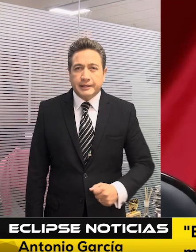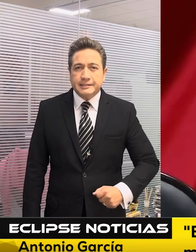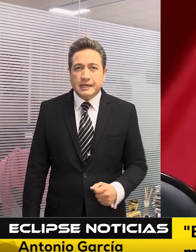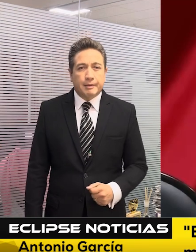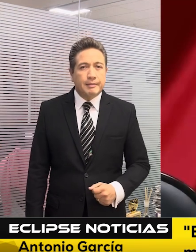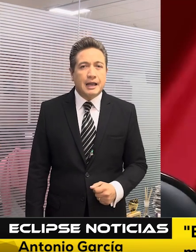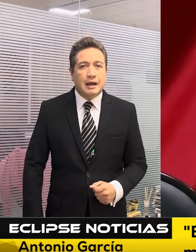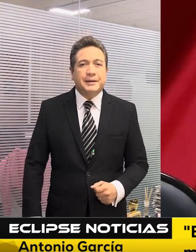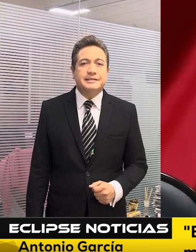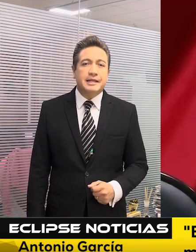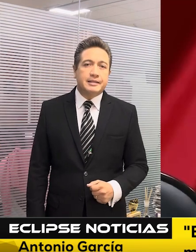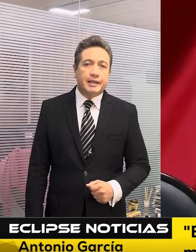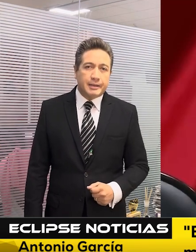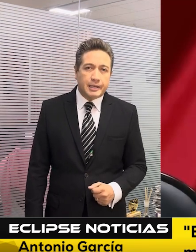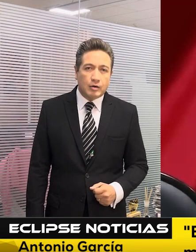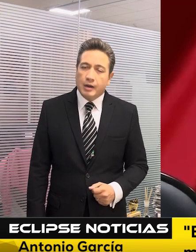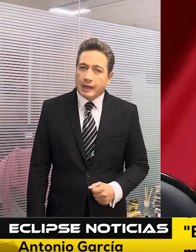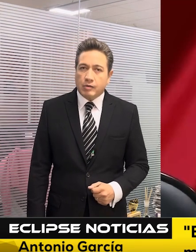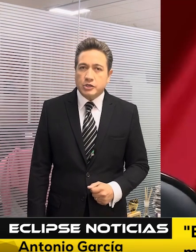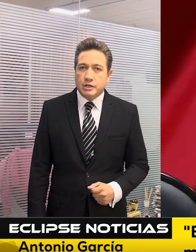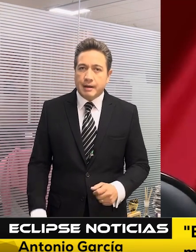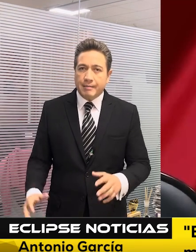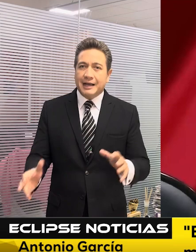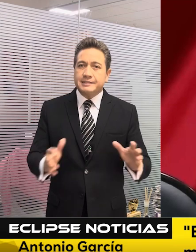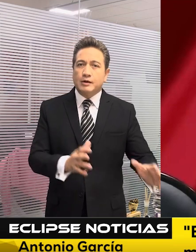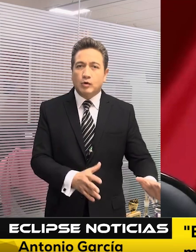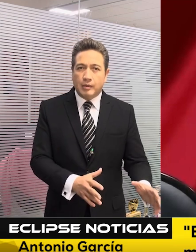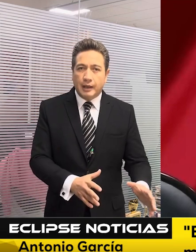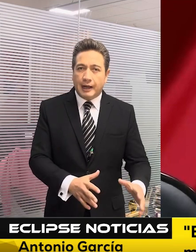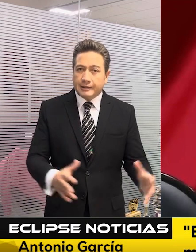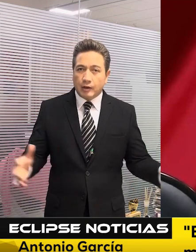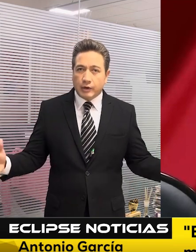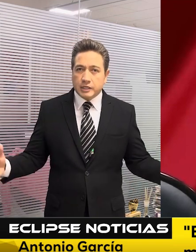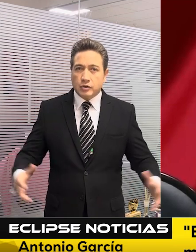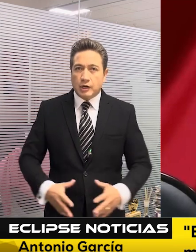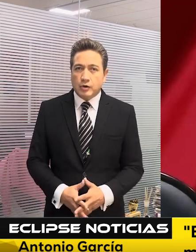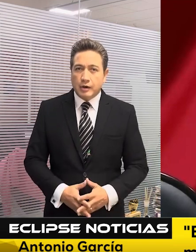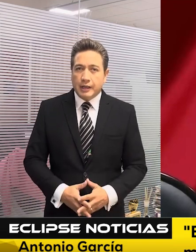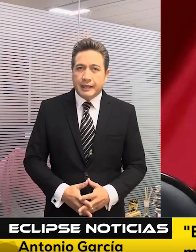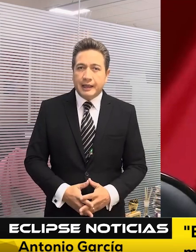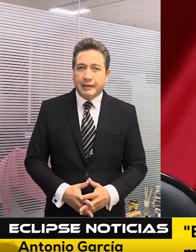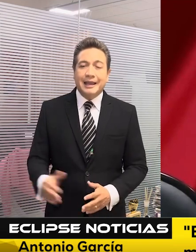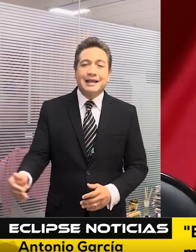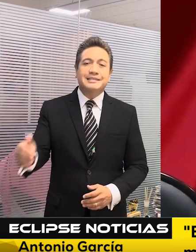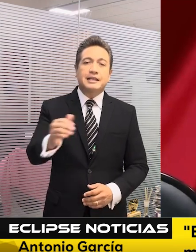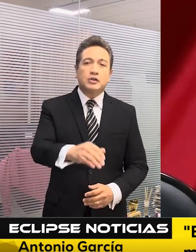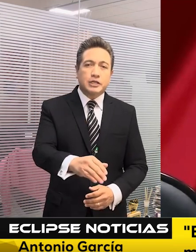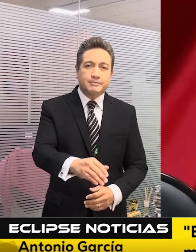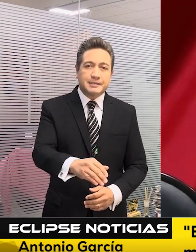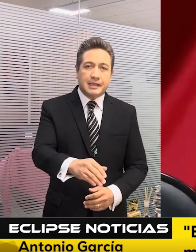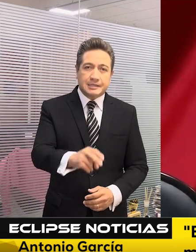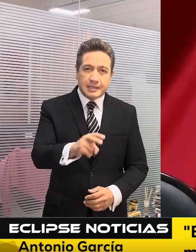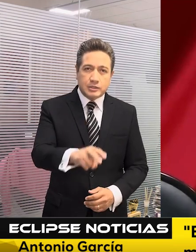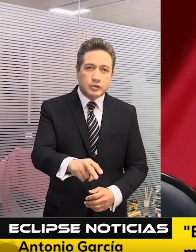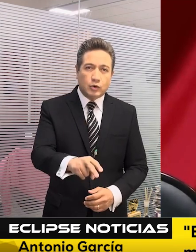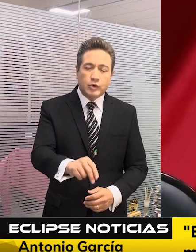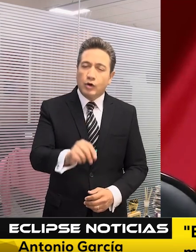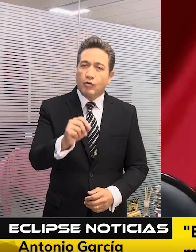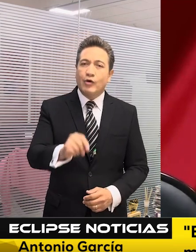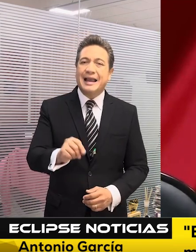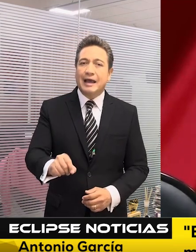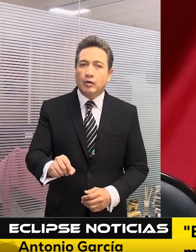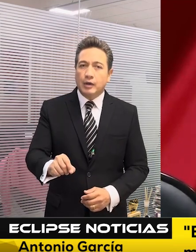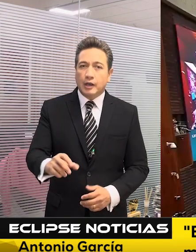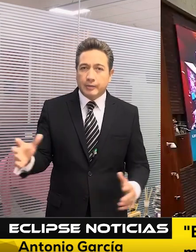Tras convertirse en la primera presidenta de México, Claudia Sheinbaum aseguró ante el Congreso de la Unión que en las elecciones pasadas del 2 de